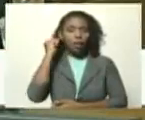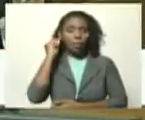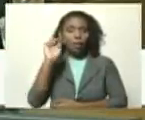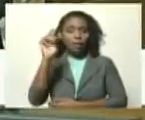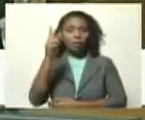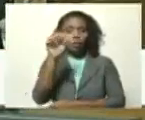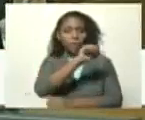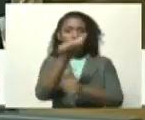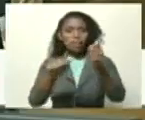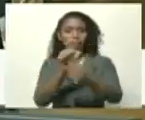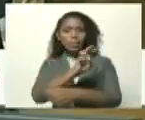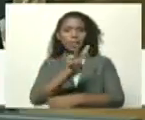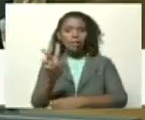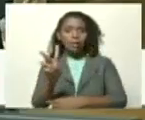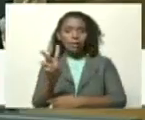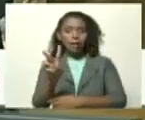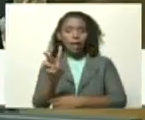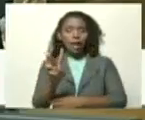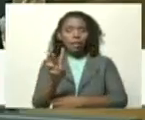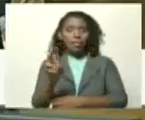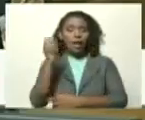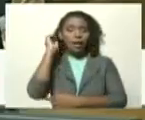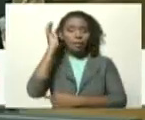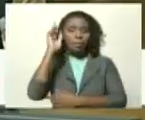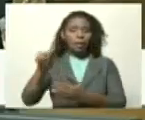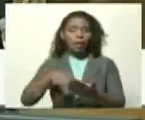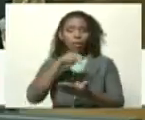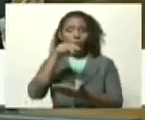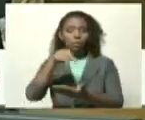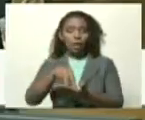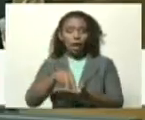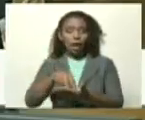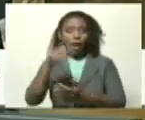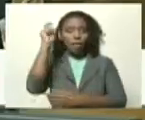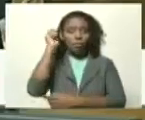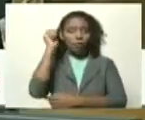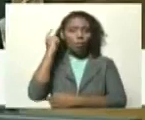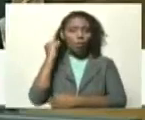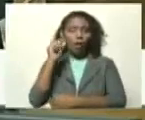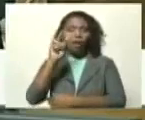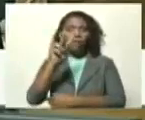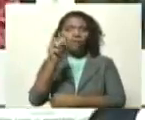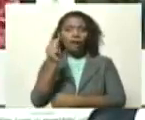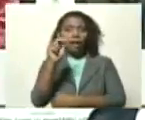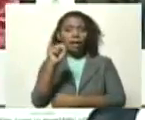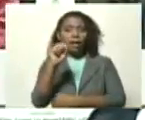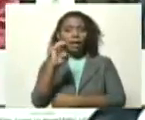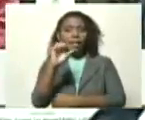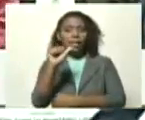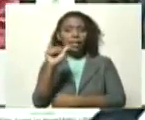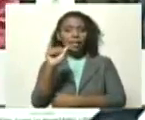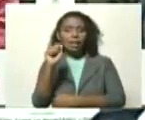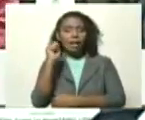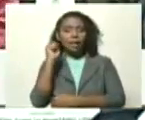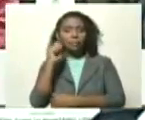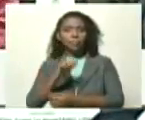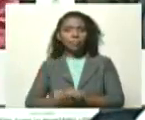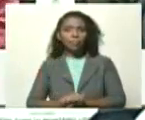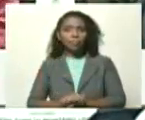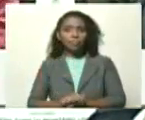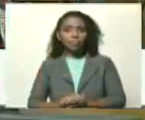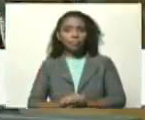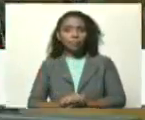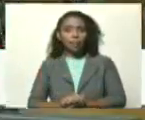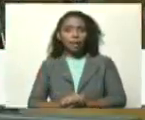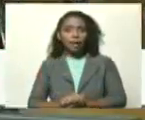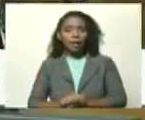segunda vicepresidencia de la Asamblea Nacional, la diputada Vanessa Yunet Montero López. Para